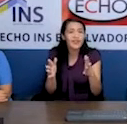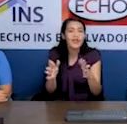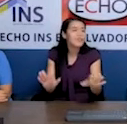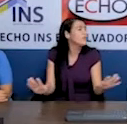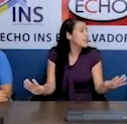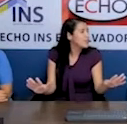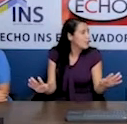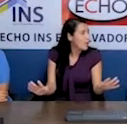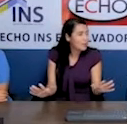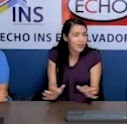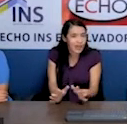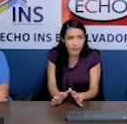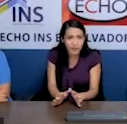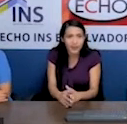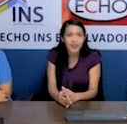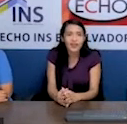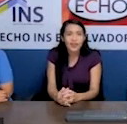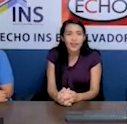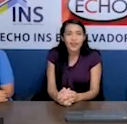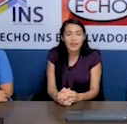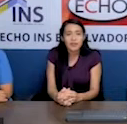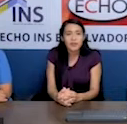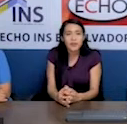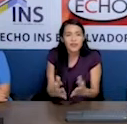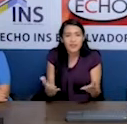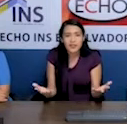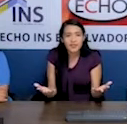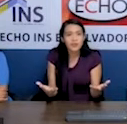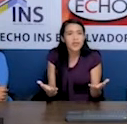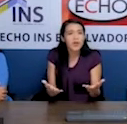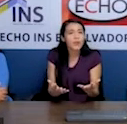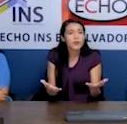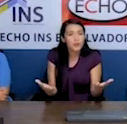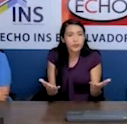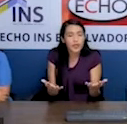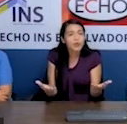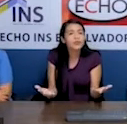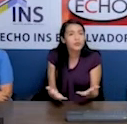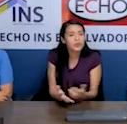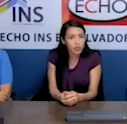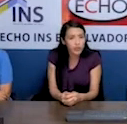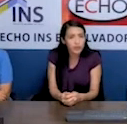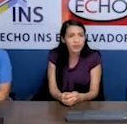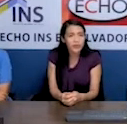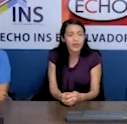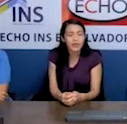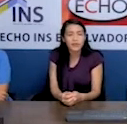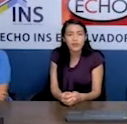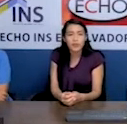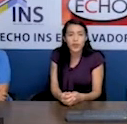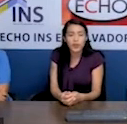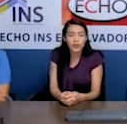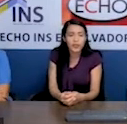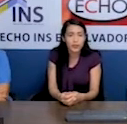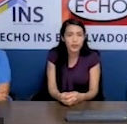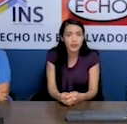síndrome de vena cava nunca se nos va a olvidar, ¿verdad? Lastimosamente esta es causada por una obstrucción, ¿verdad? A